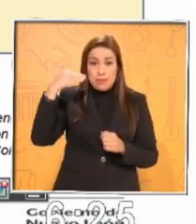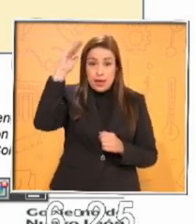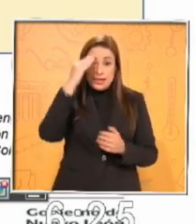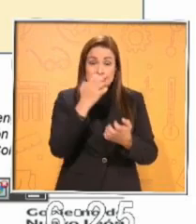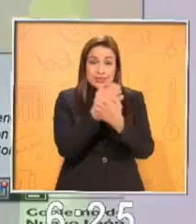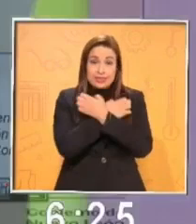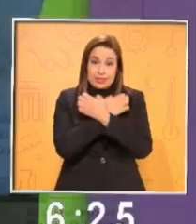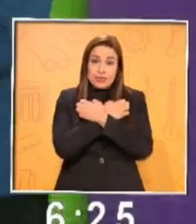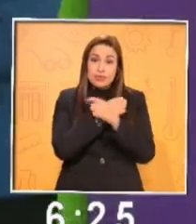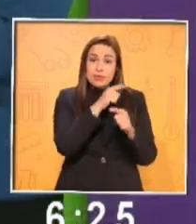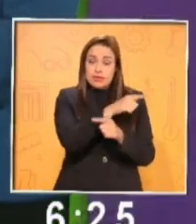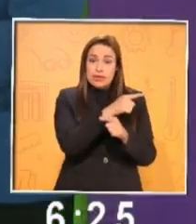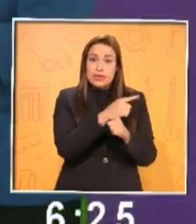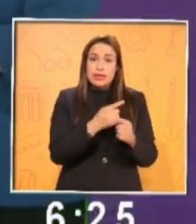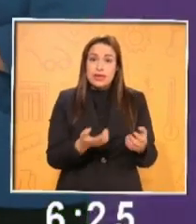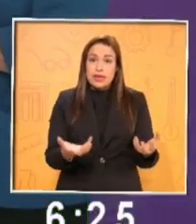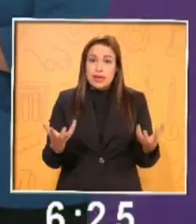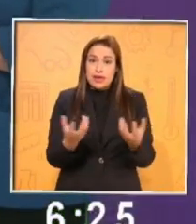pertenece